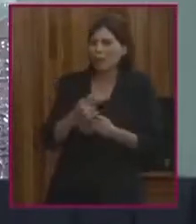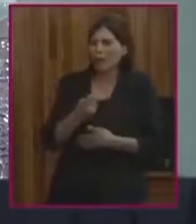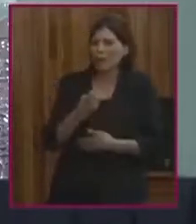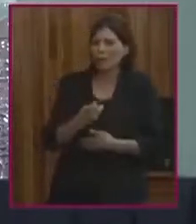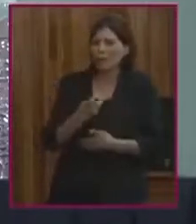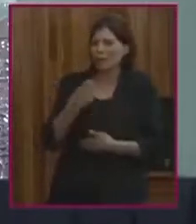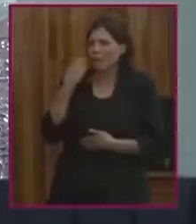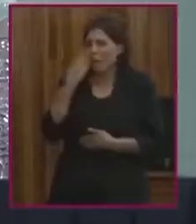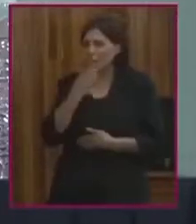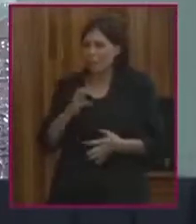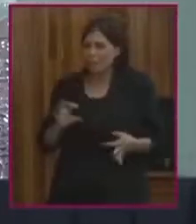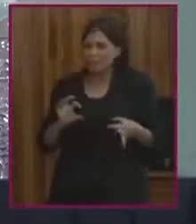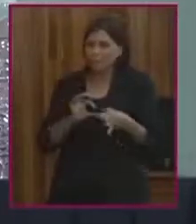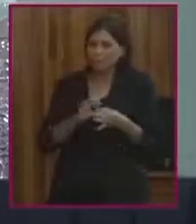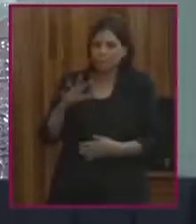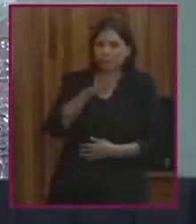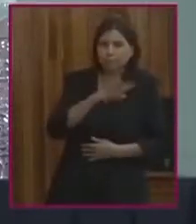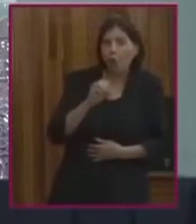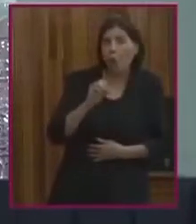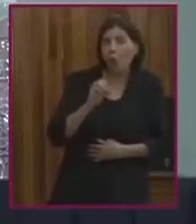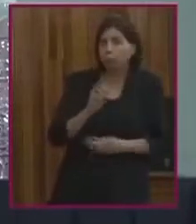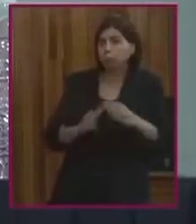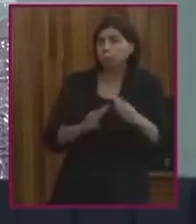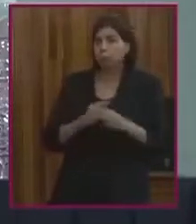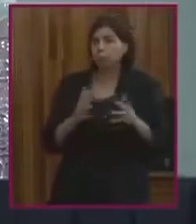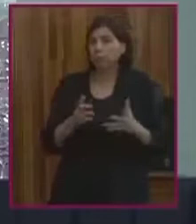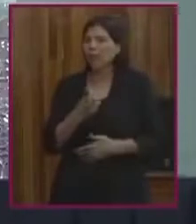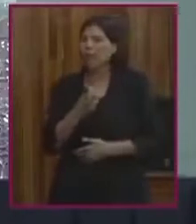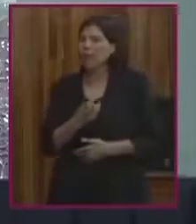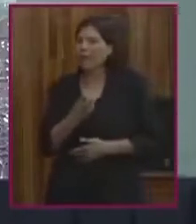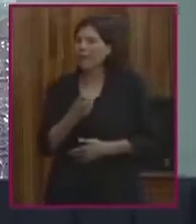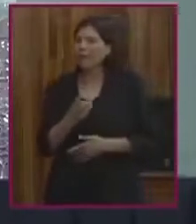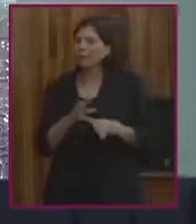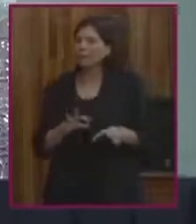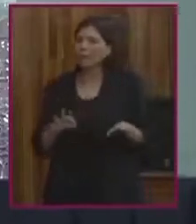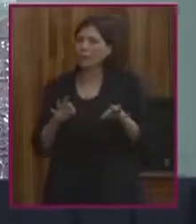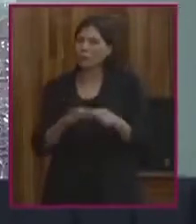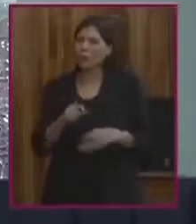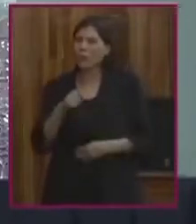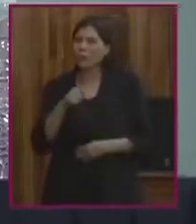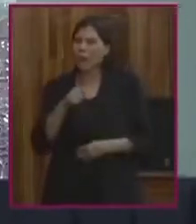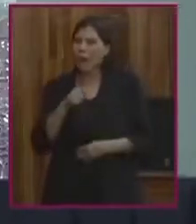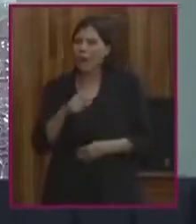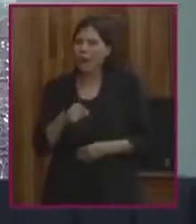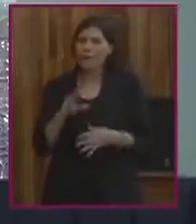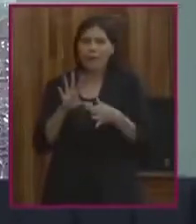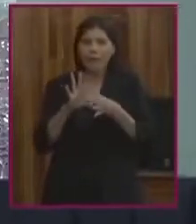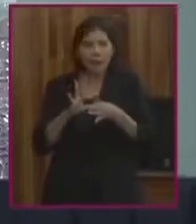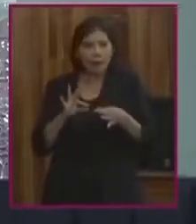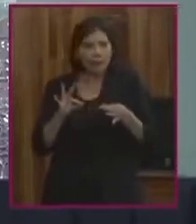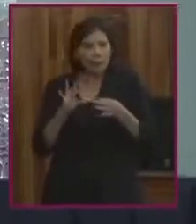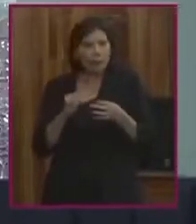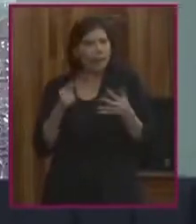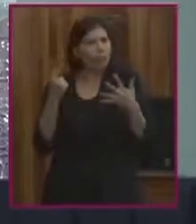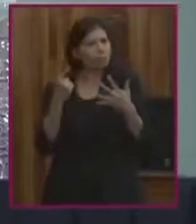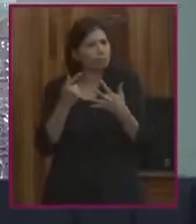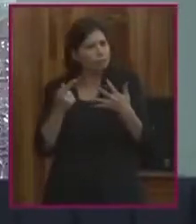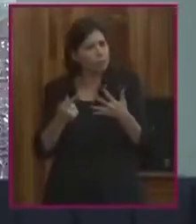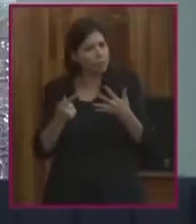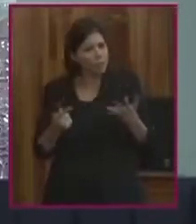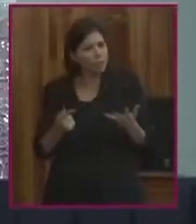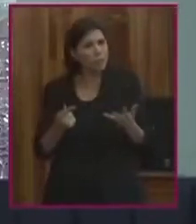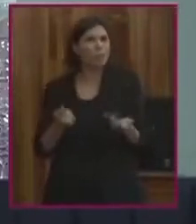escuela y lo local, lo regional, lo mundial. Me parece que es un modo excelente en el cual se pueden plantear estos principios y orientaciones,